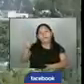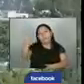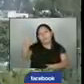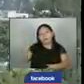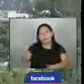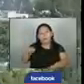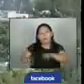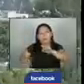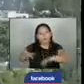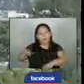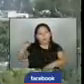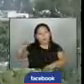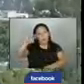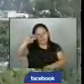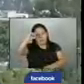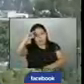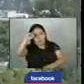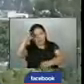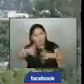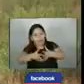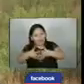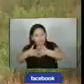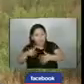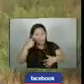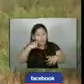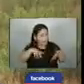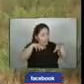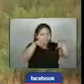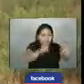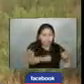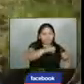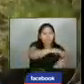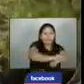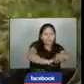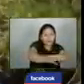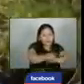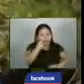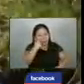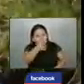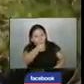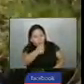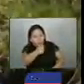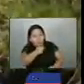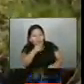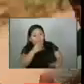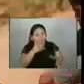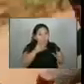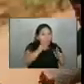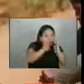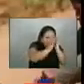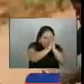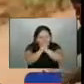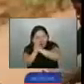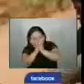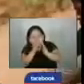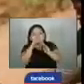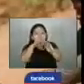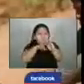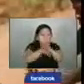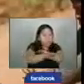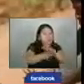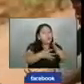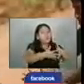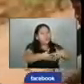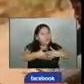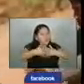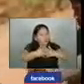Nacional de los Estados Unidos. Si es detenido por las autoridades fronterizas, intentando ingresar de forma ilegal a los